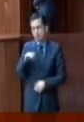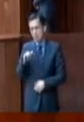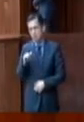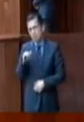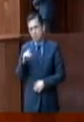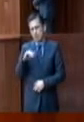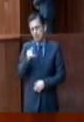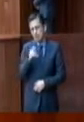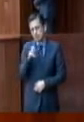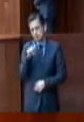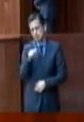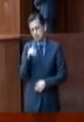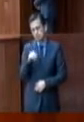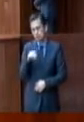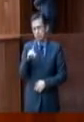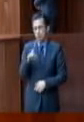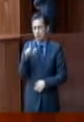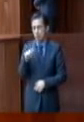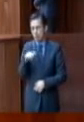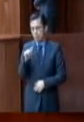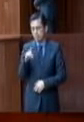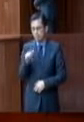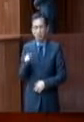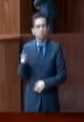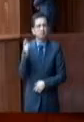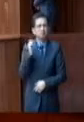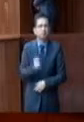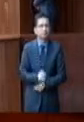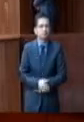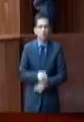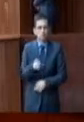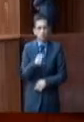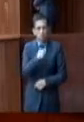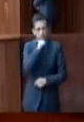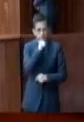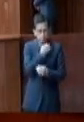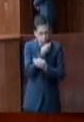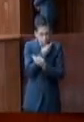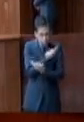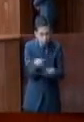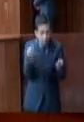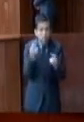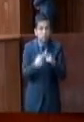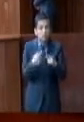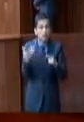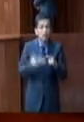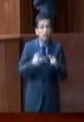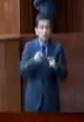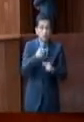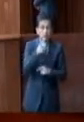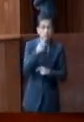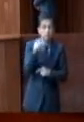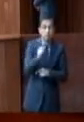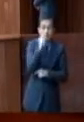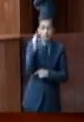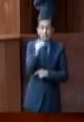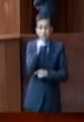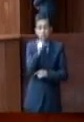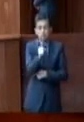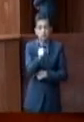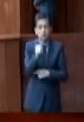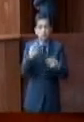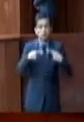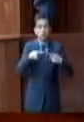desplegado que publicó la federación de sindicatos de trabajadores al servicio del estado